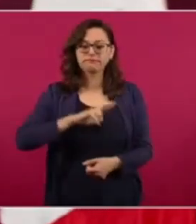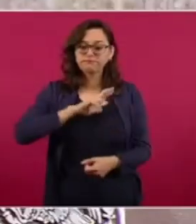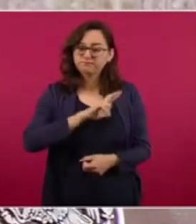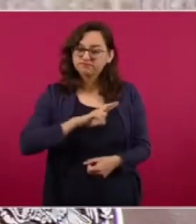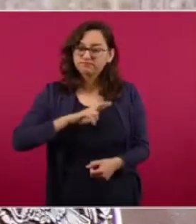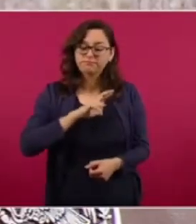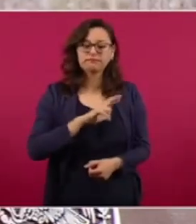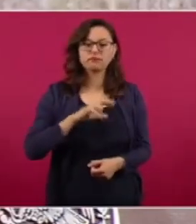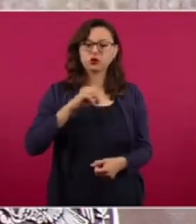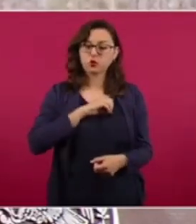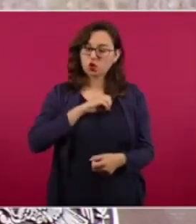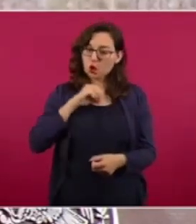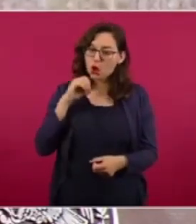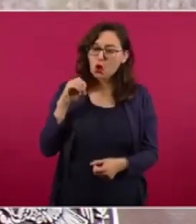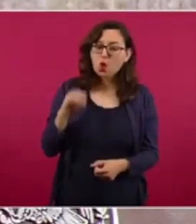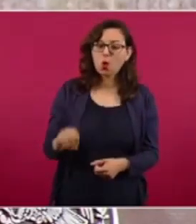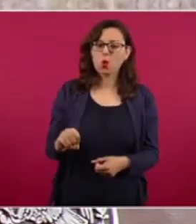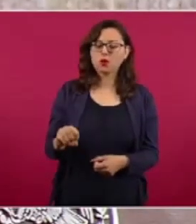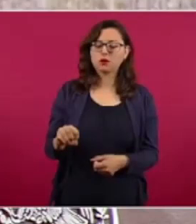y que